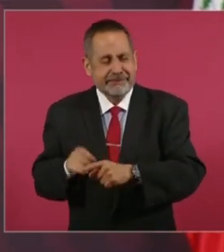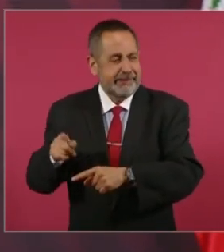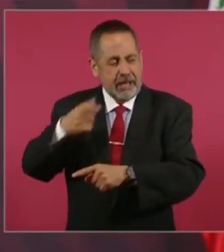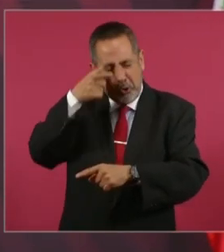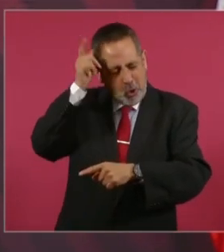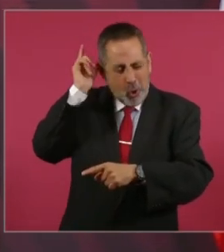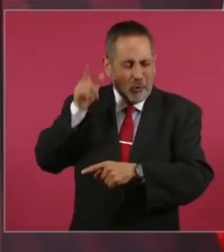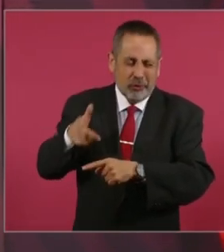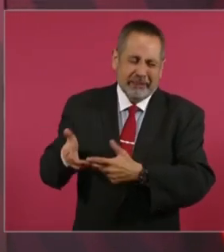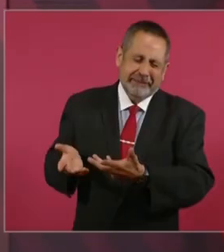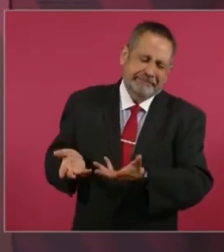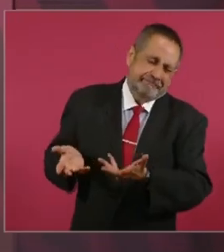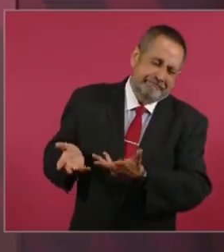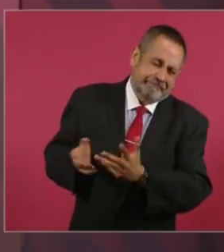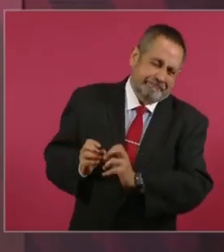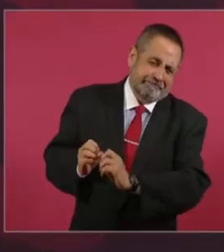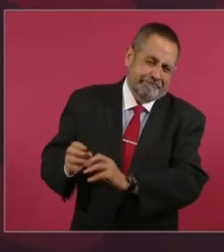loco.